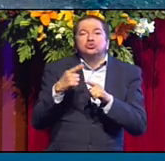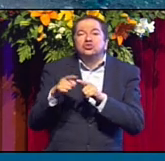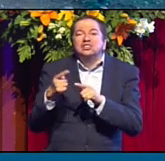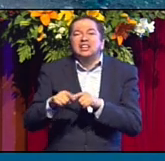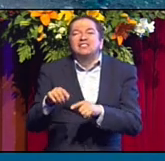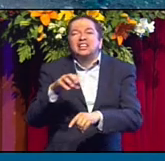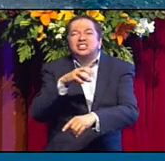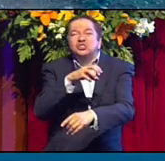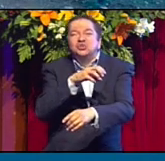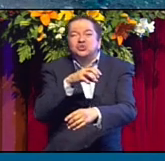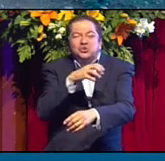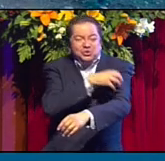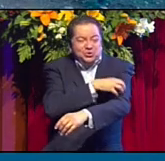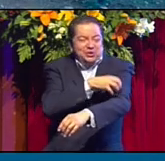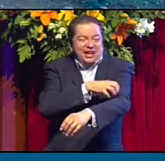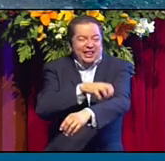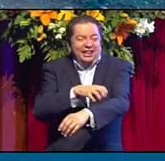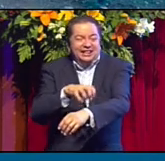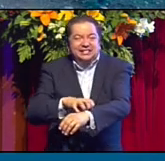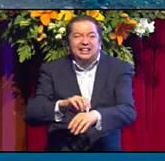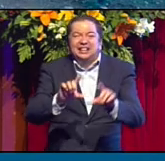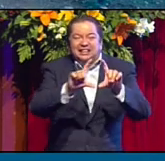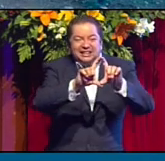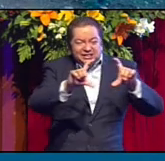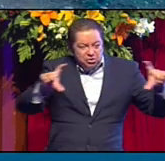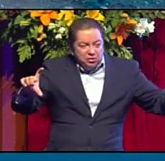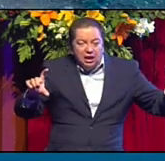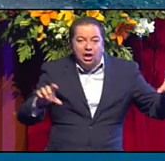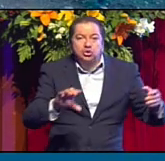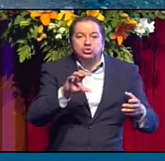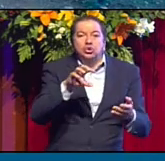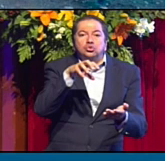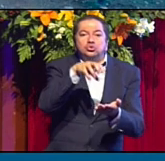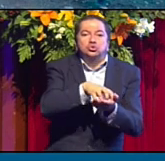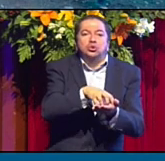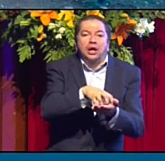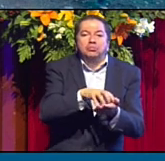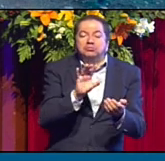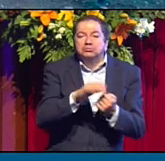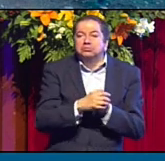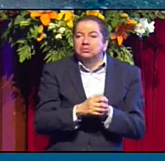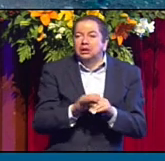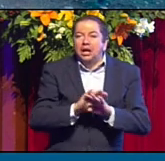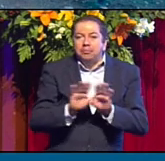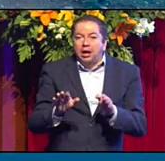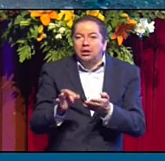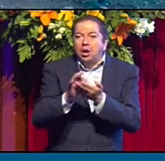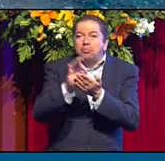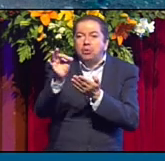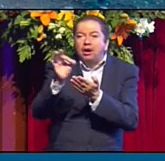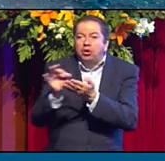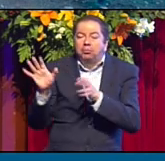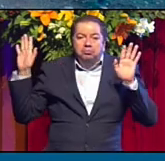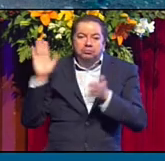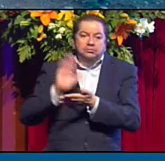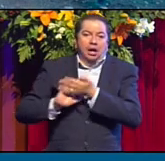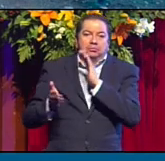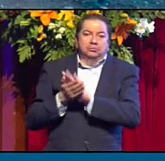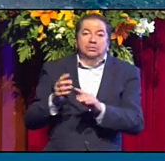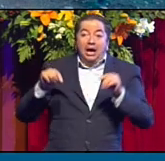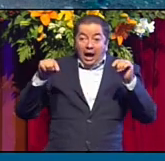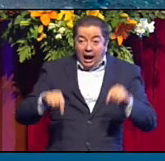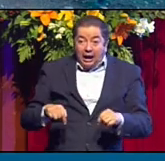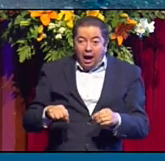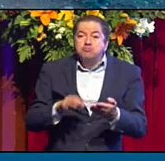encontramos que aparece la letra solamente de la ciudad, que dice solamente Vicuña, y los pueblos que se la arreglen. Aquí no,